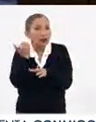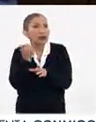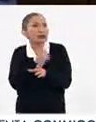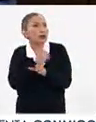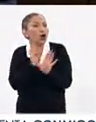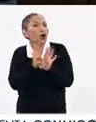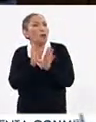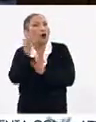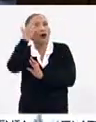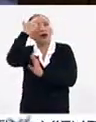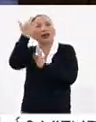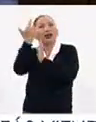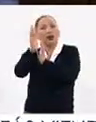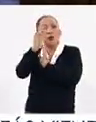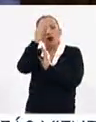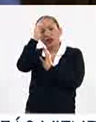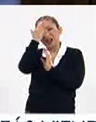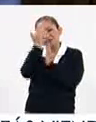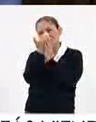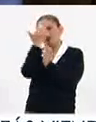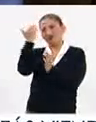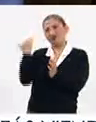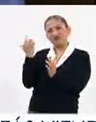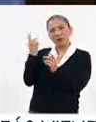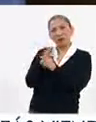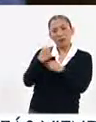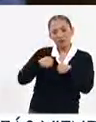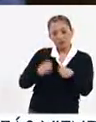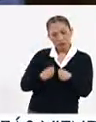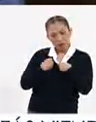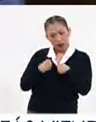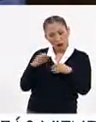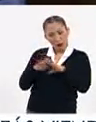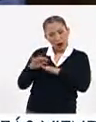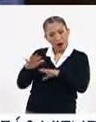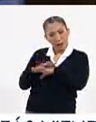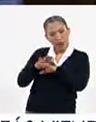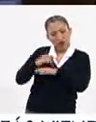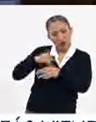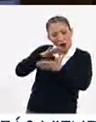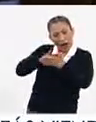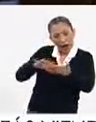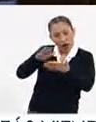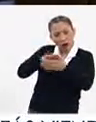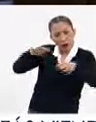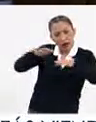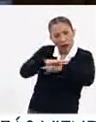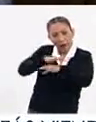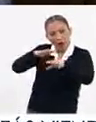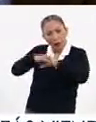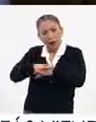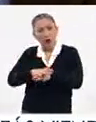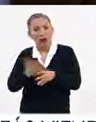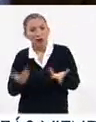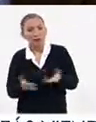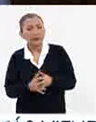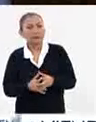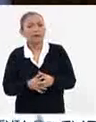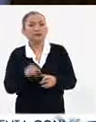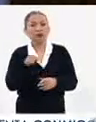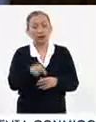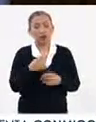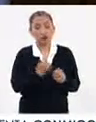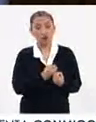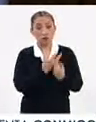hacer una especie de introspección, pero sí. Decir, mira, leí Himno entre ruinas y es